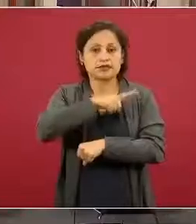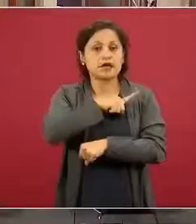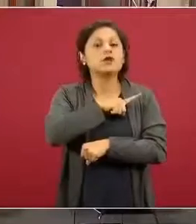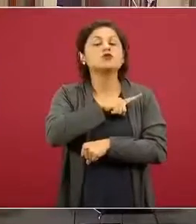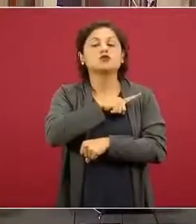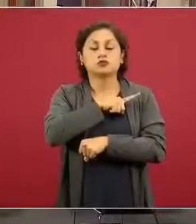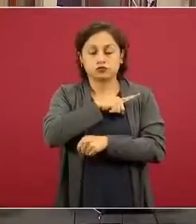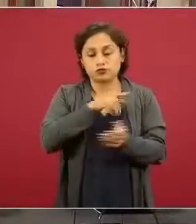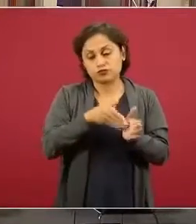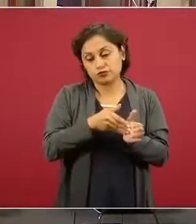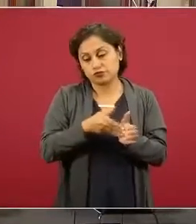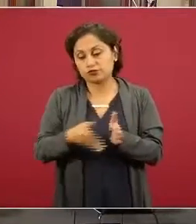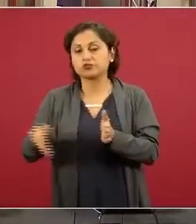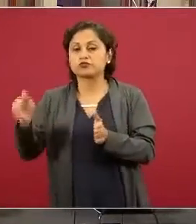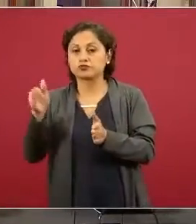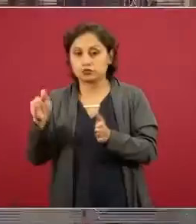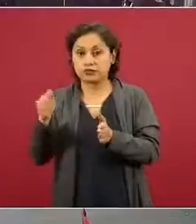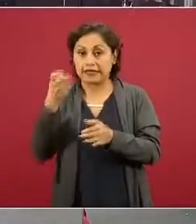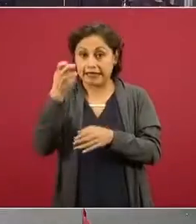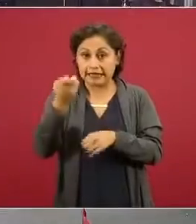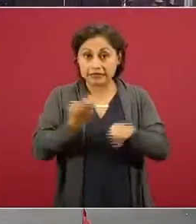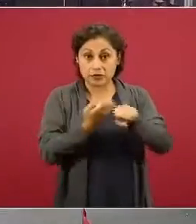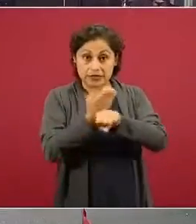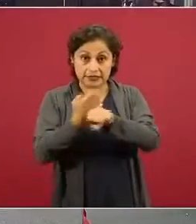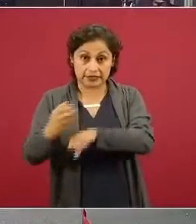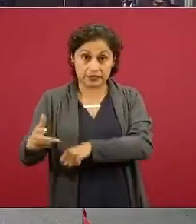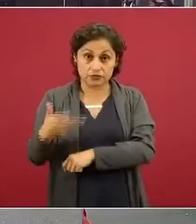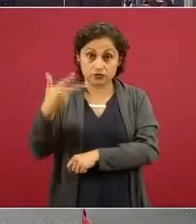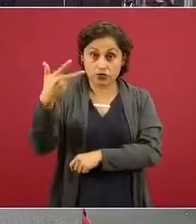última semana, 8 entidades donde tenemos